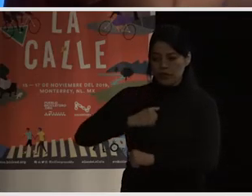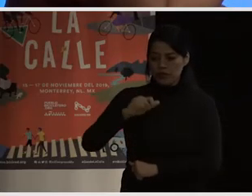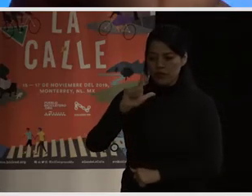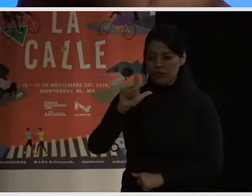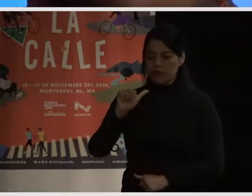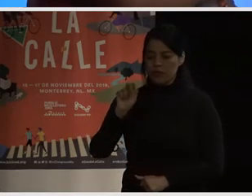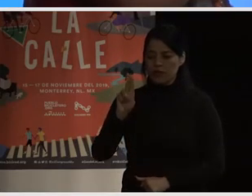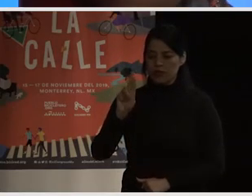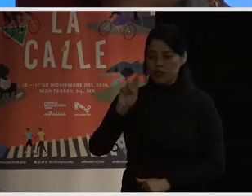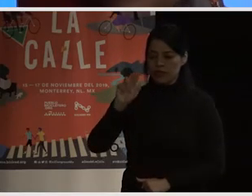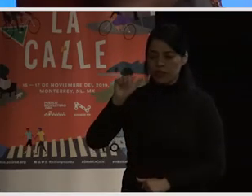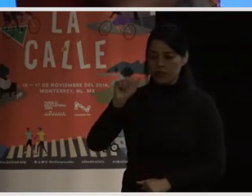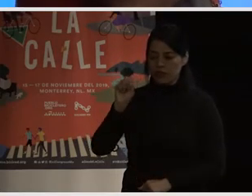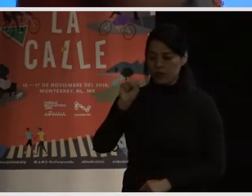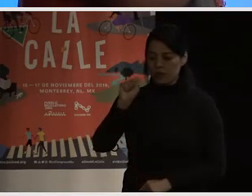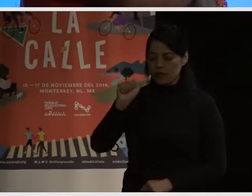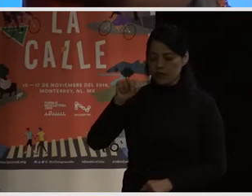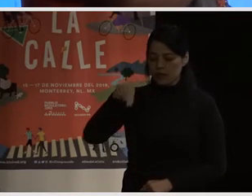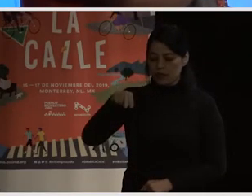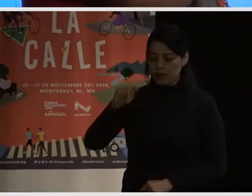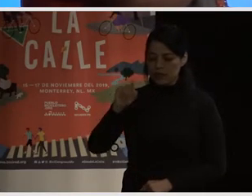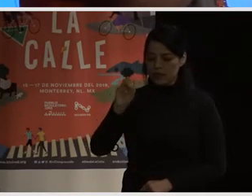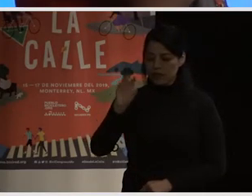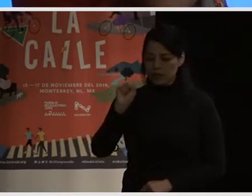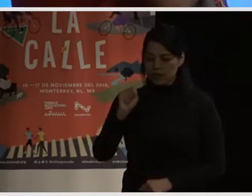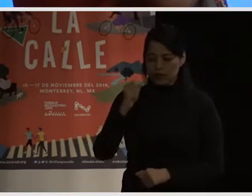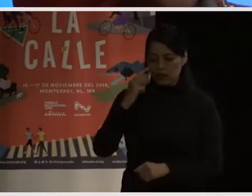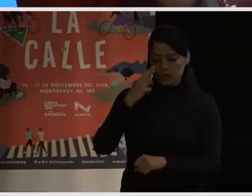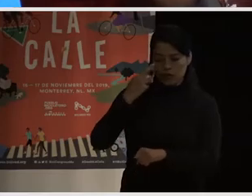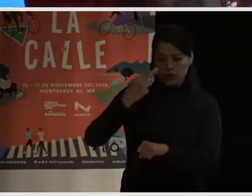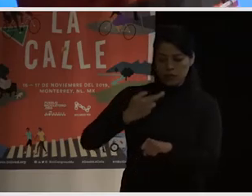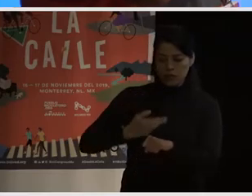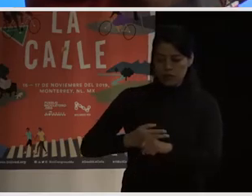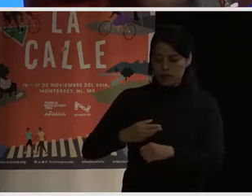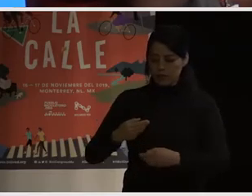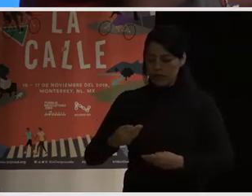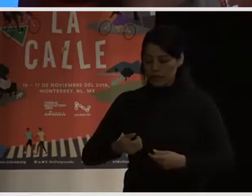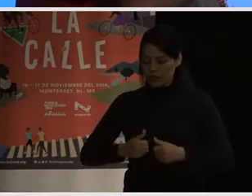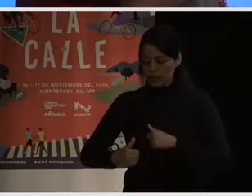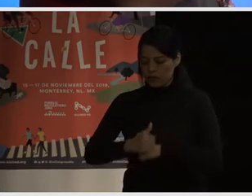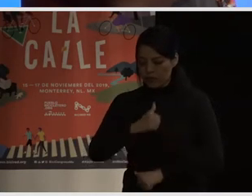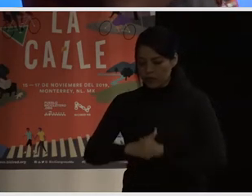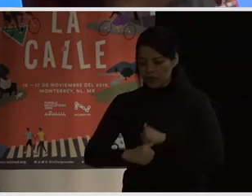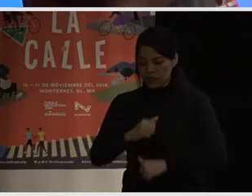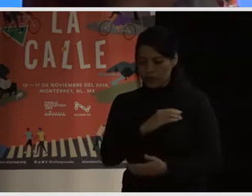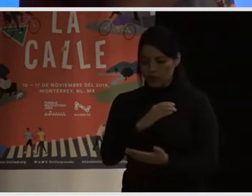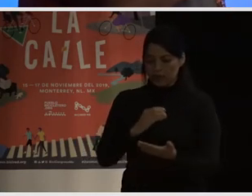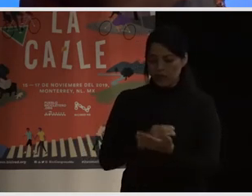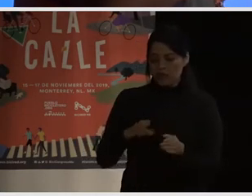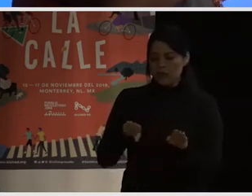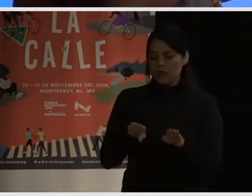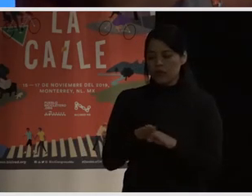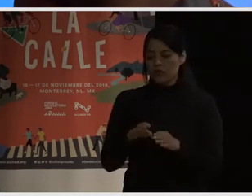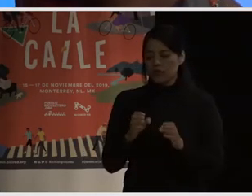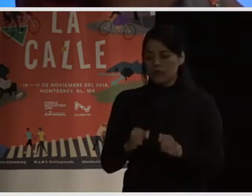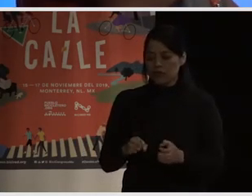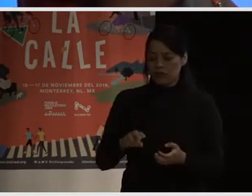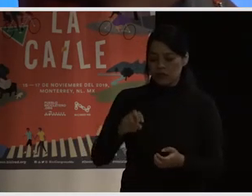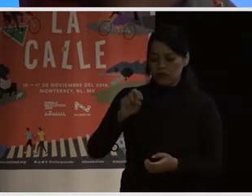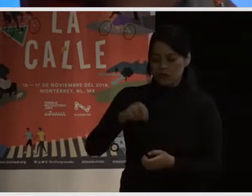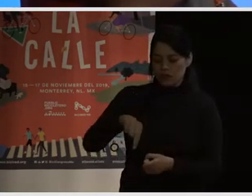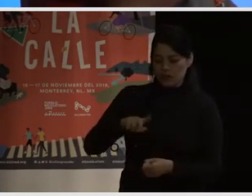la hora santos es responsable de activación ciudadana en la plataforma como vamos un nuevo león que es una plataforma muy importante de la de la